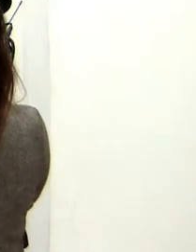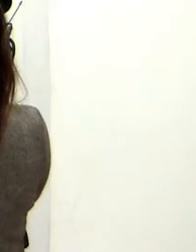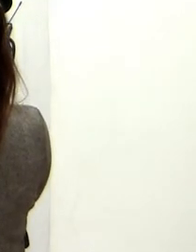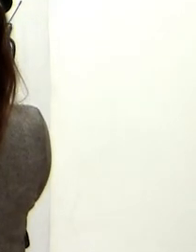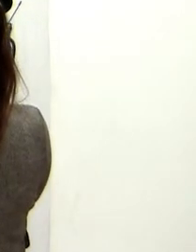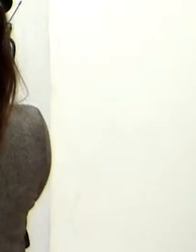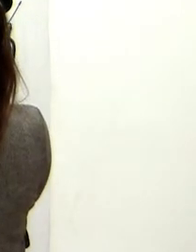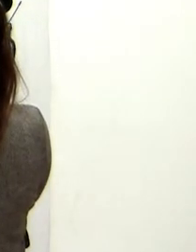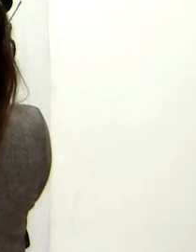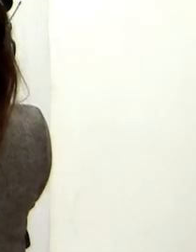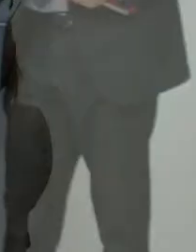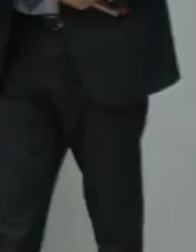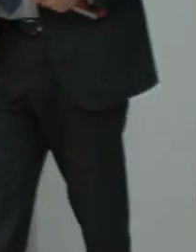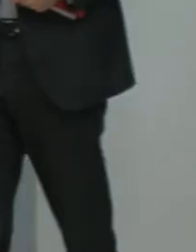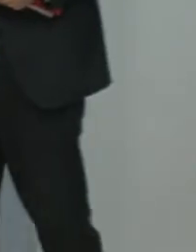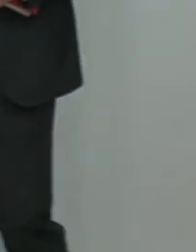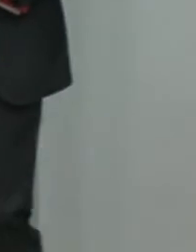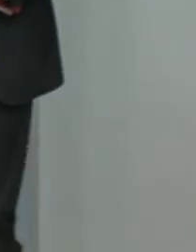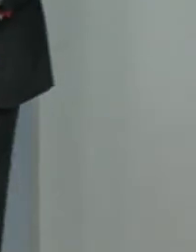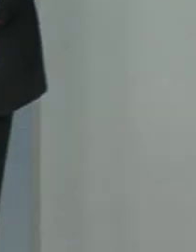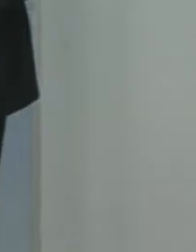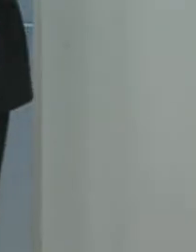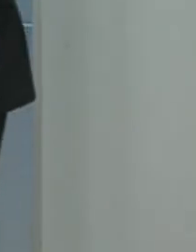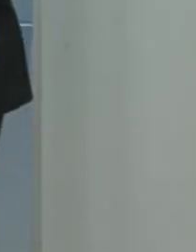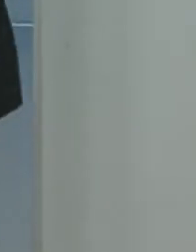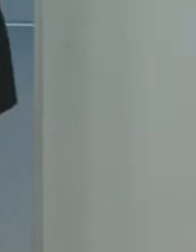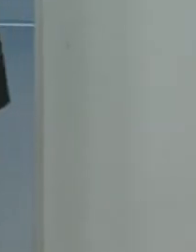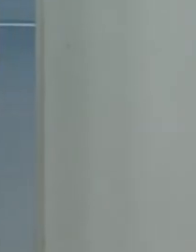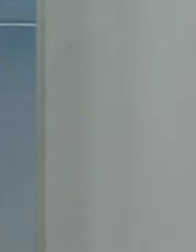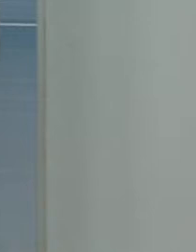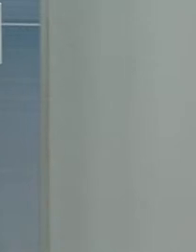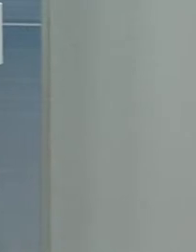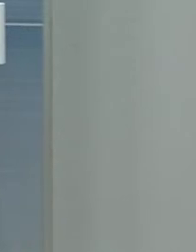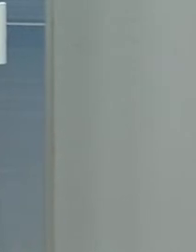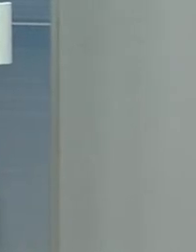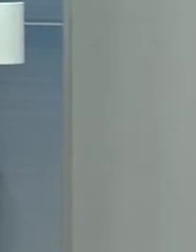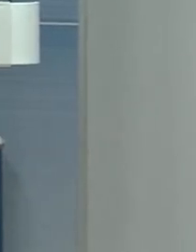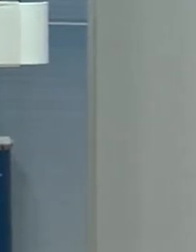esto también tiene su mérito